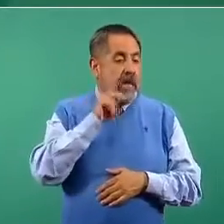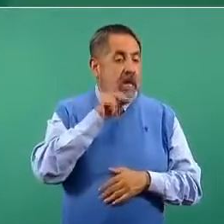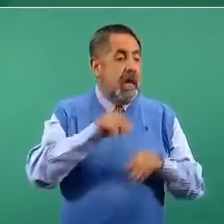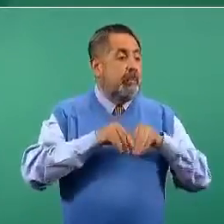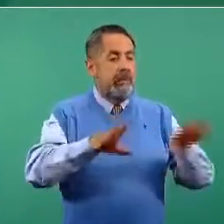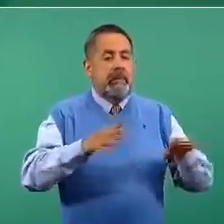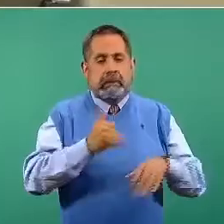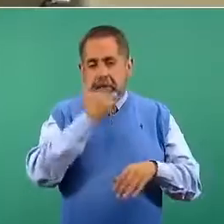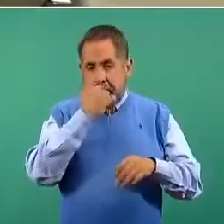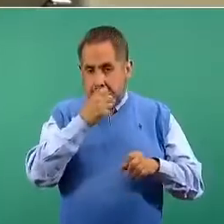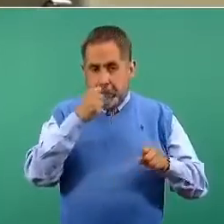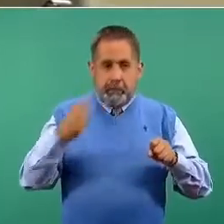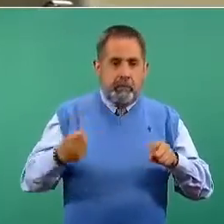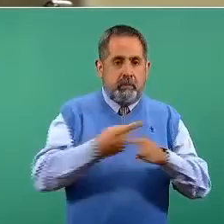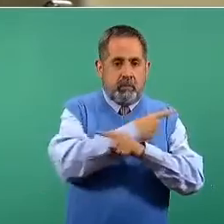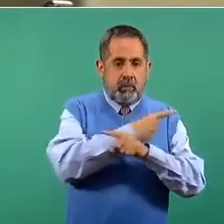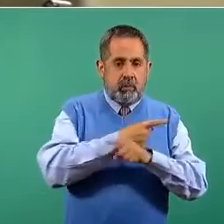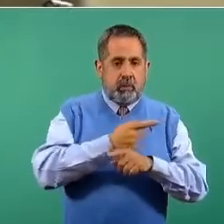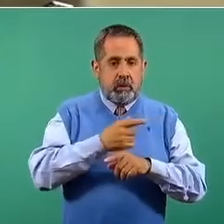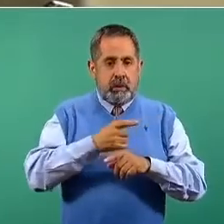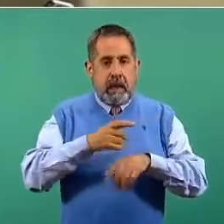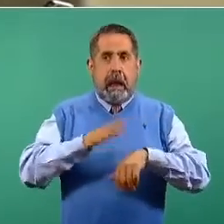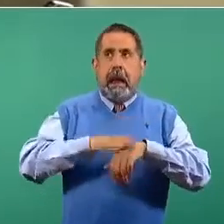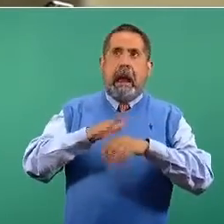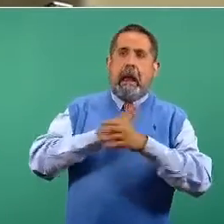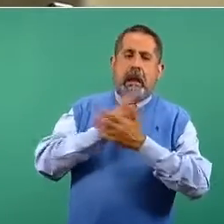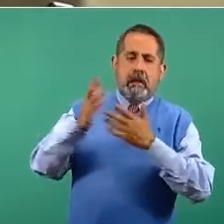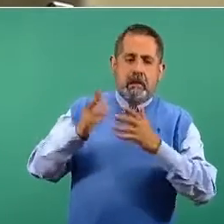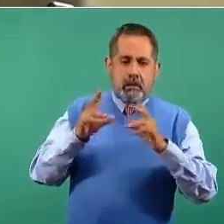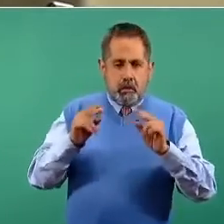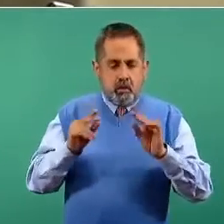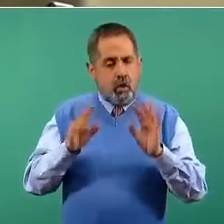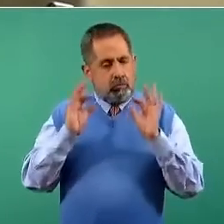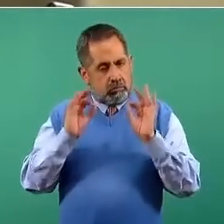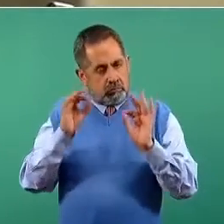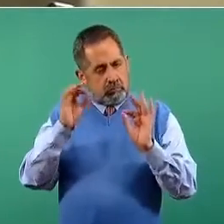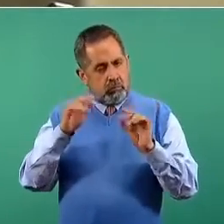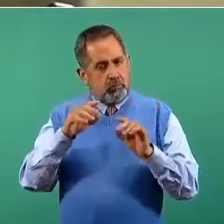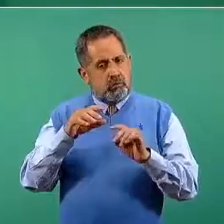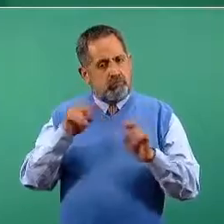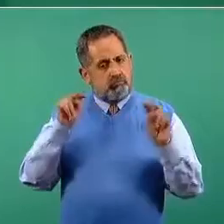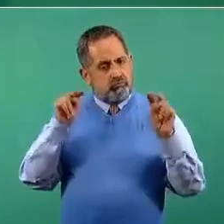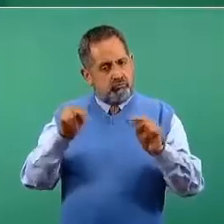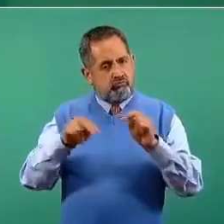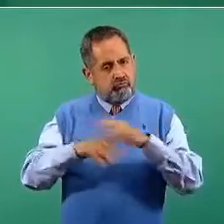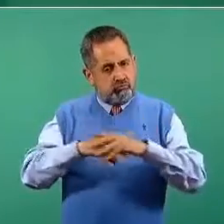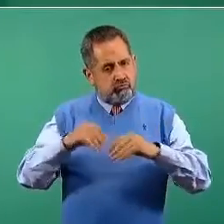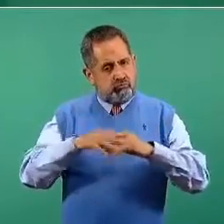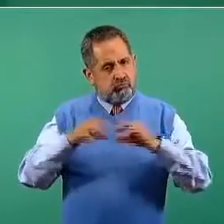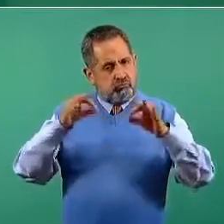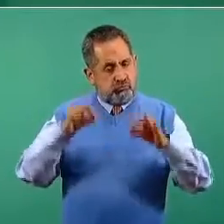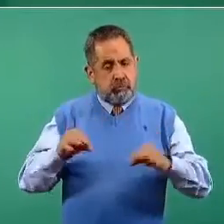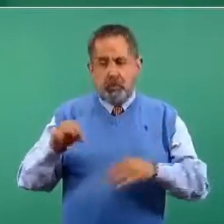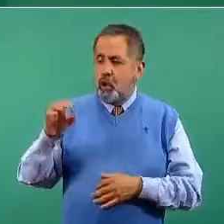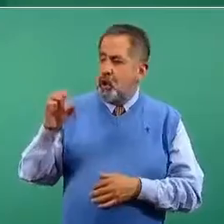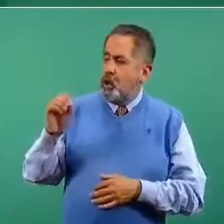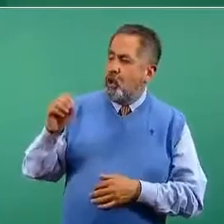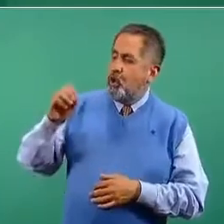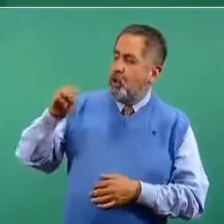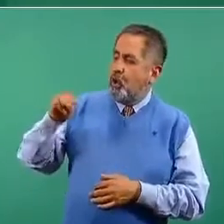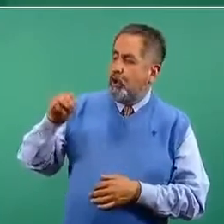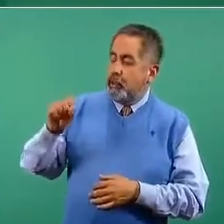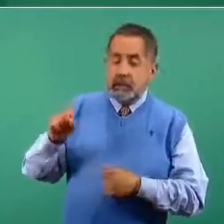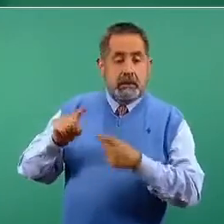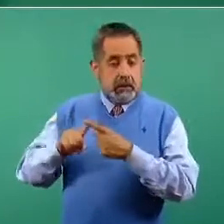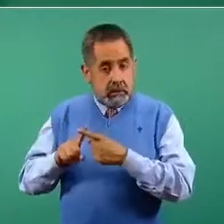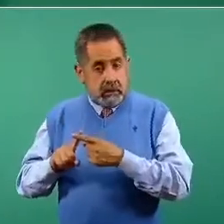saque una nueva encabezado alarmista, para que haya objetividad. El mensaje que da la organización, en su